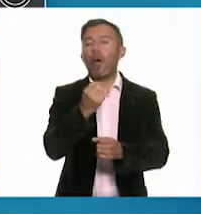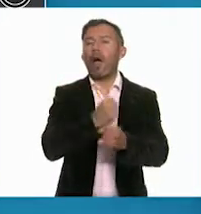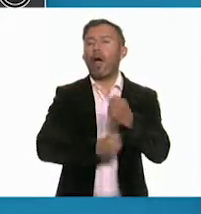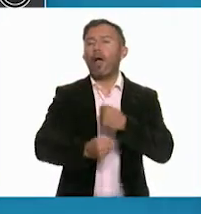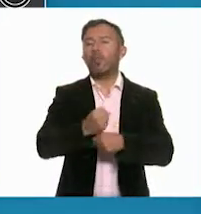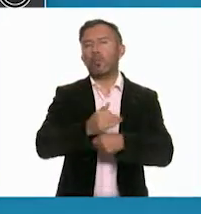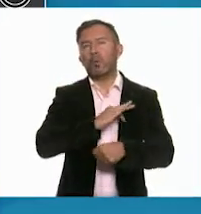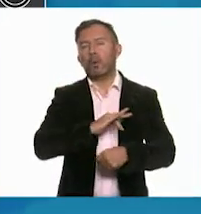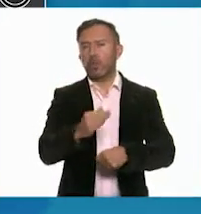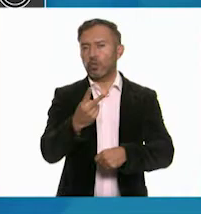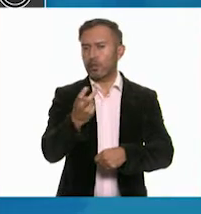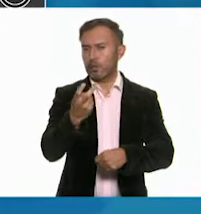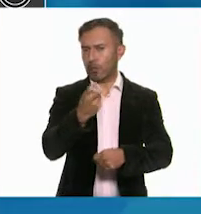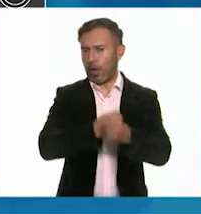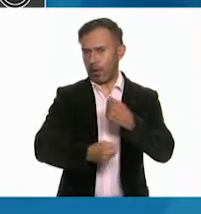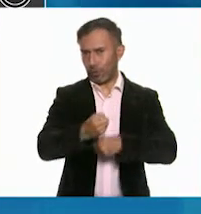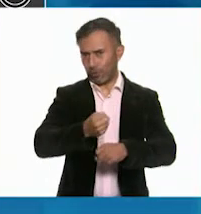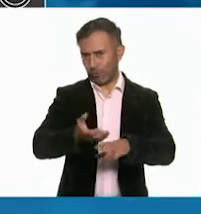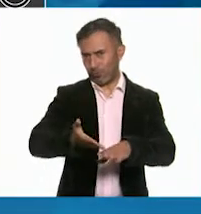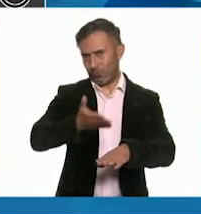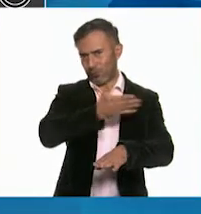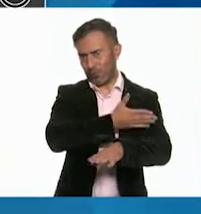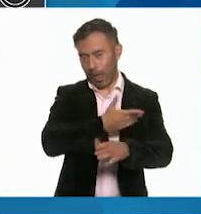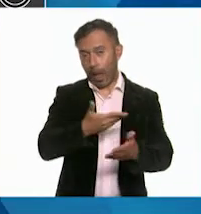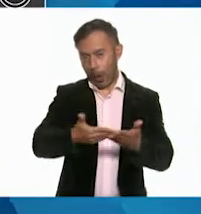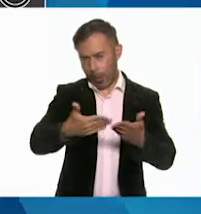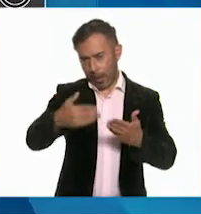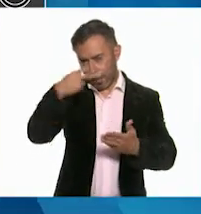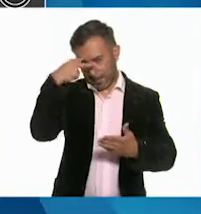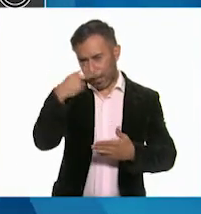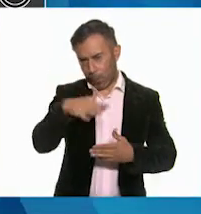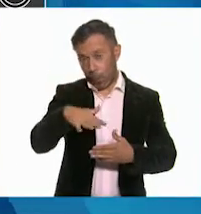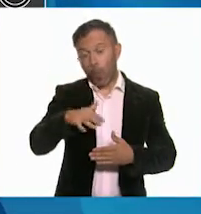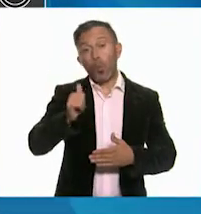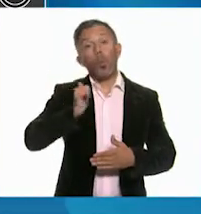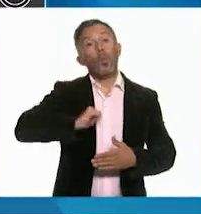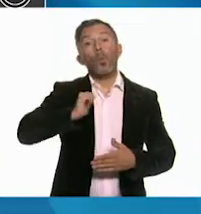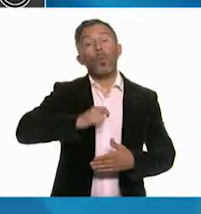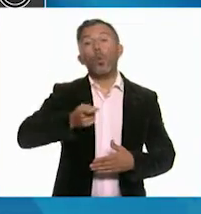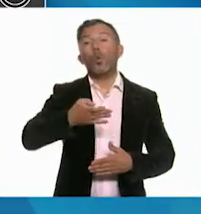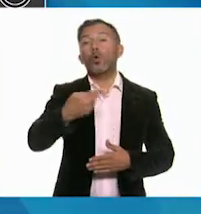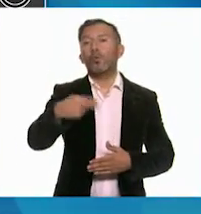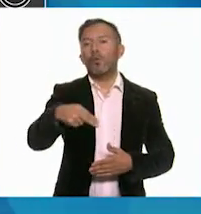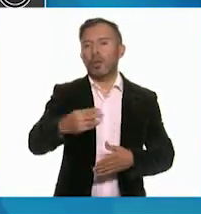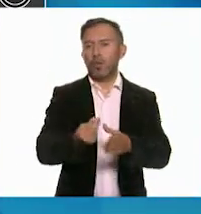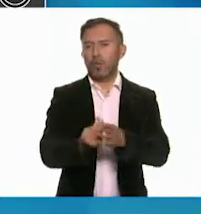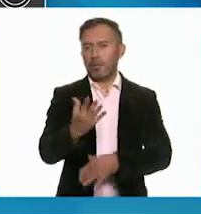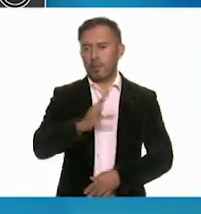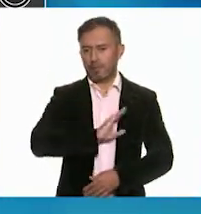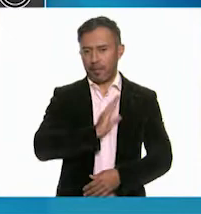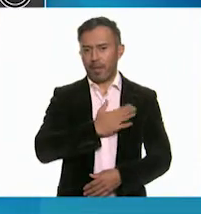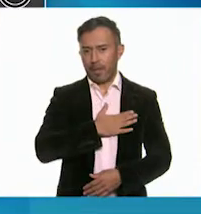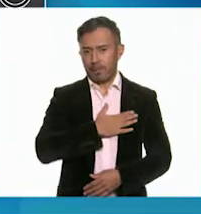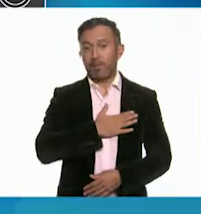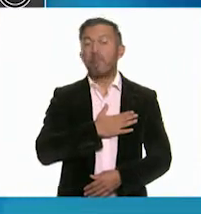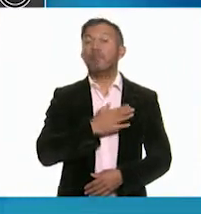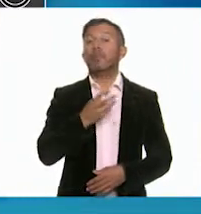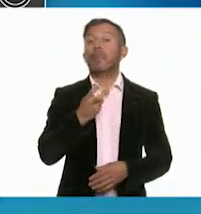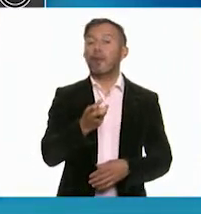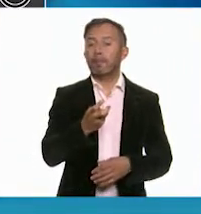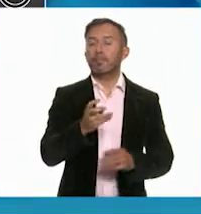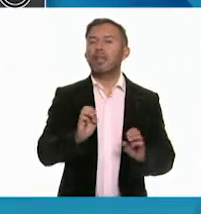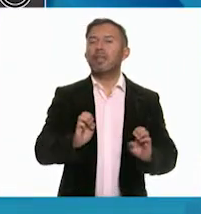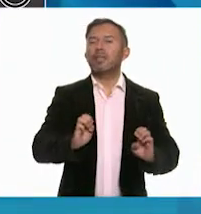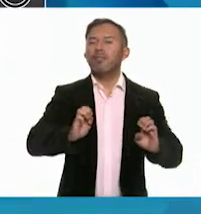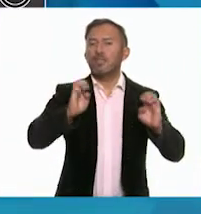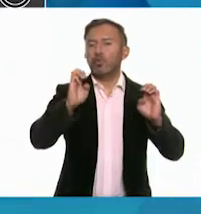200 años, lo que ahora conocemos como México, se llamaba Nueva España, y en ese tiempo, a los edificios públicos